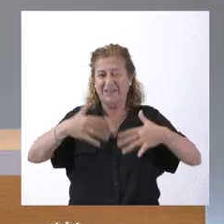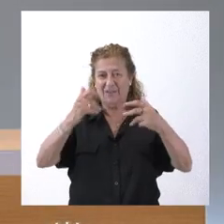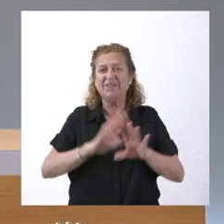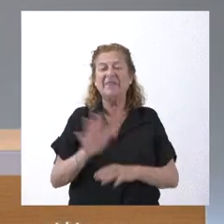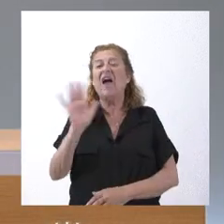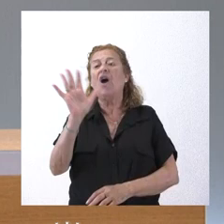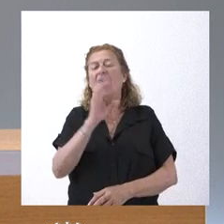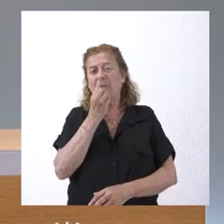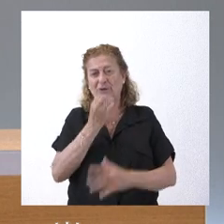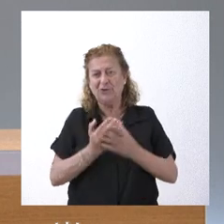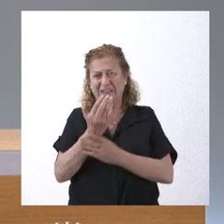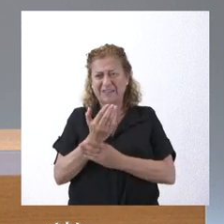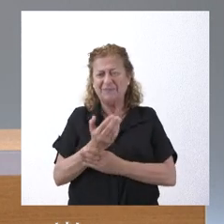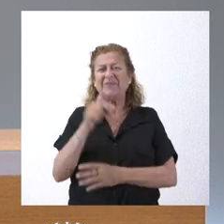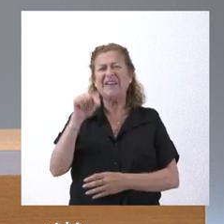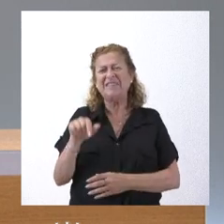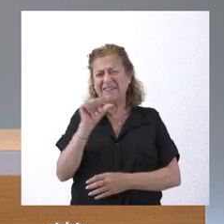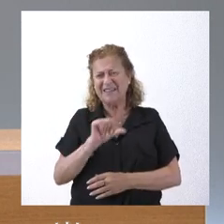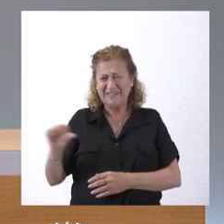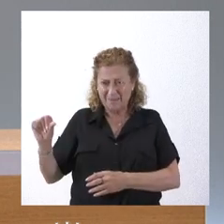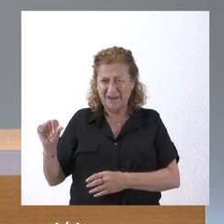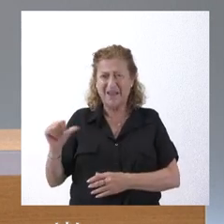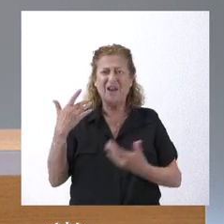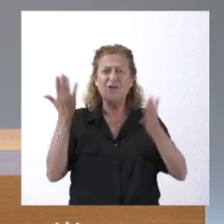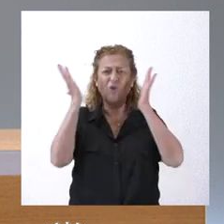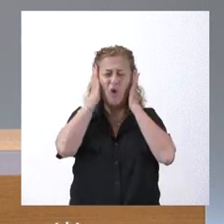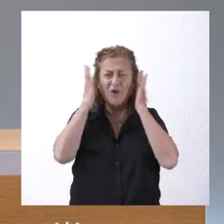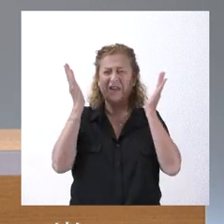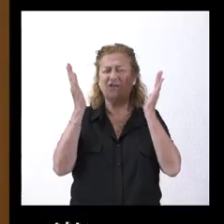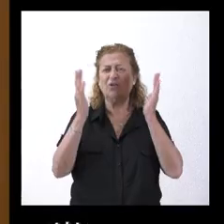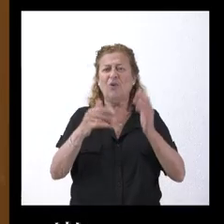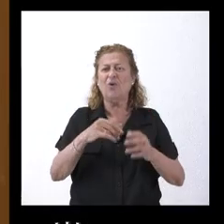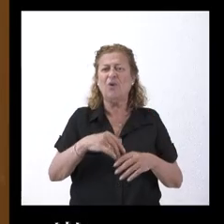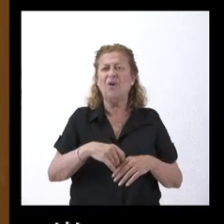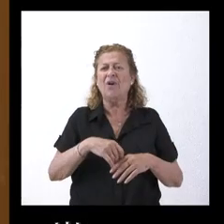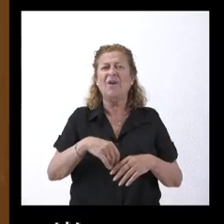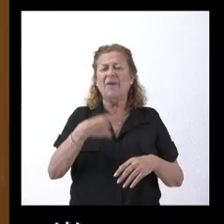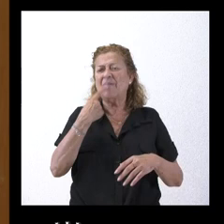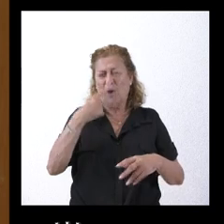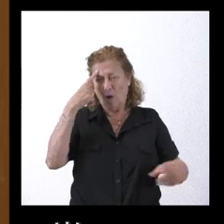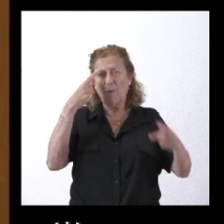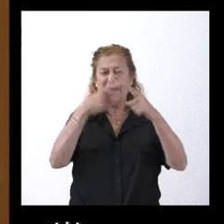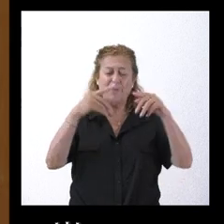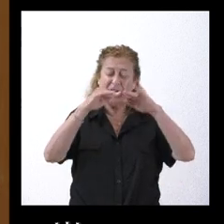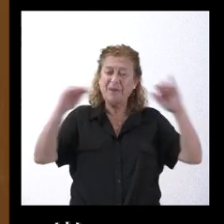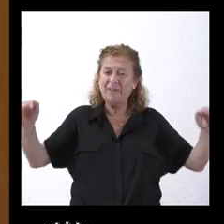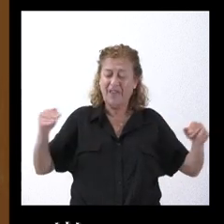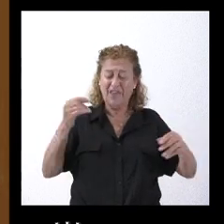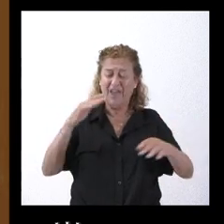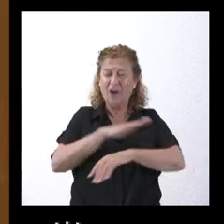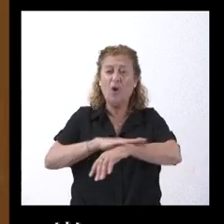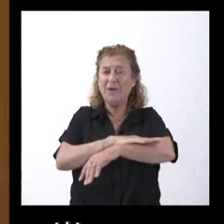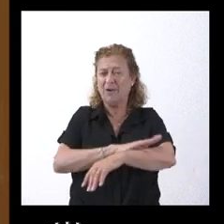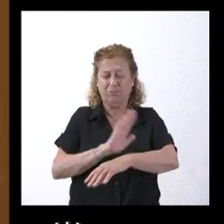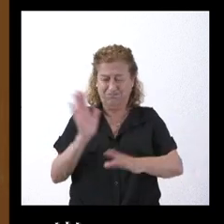buenos días. Esta semana el Congreso ha tumbado la senda fiscal, los objetivos de estabilidad del Gobierno.